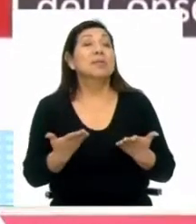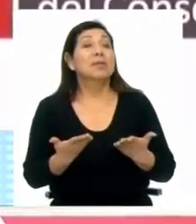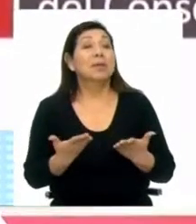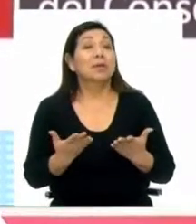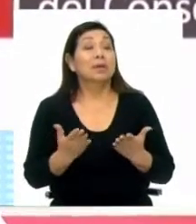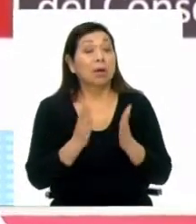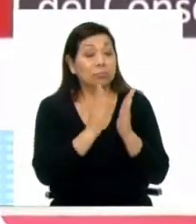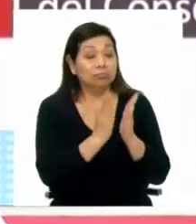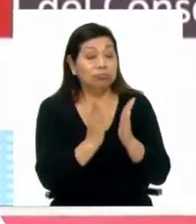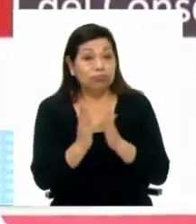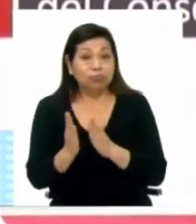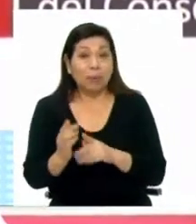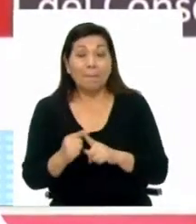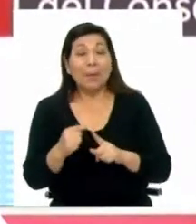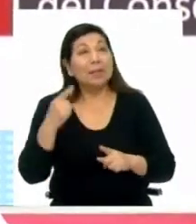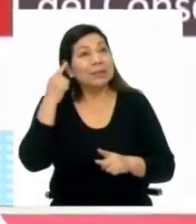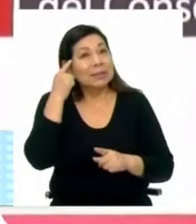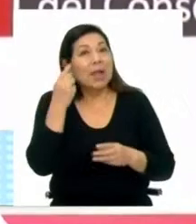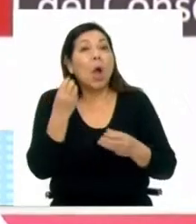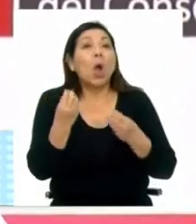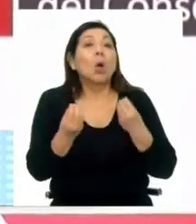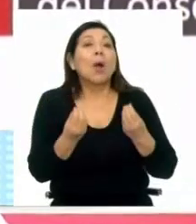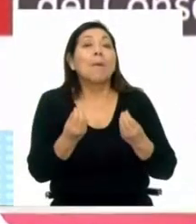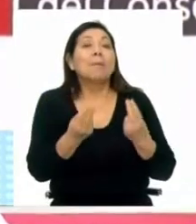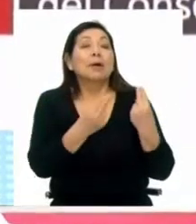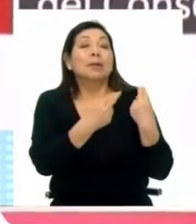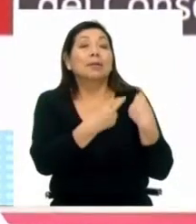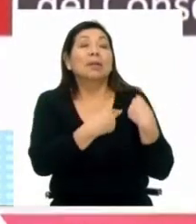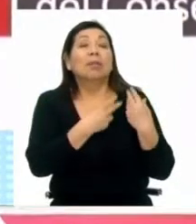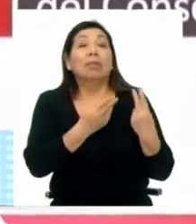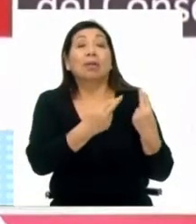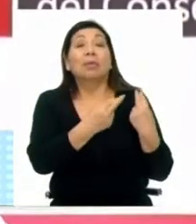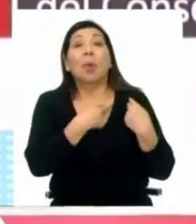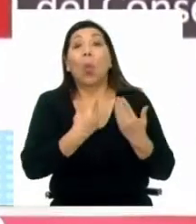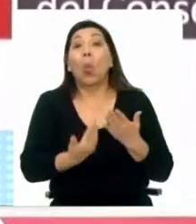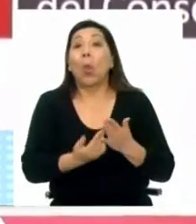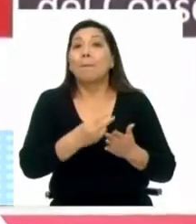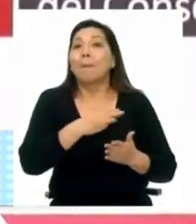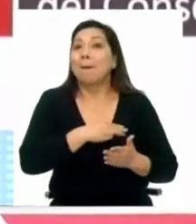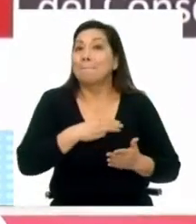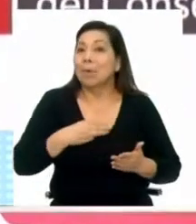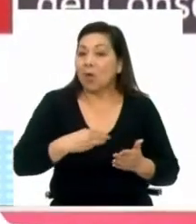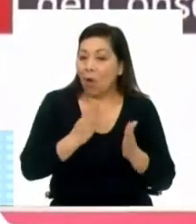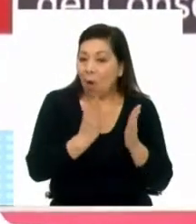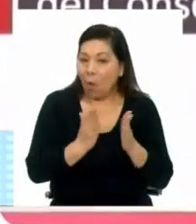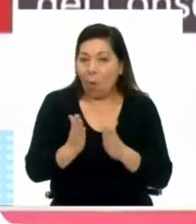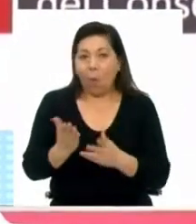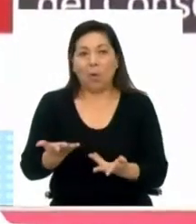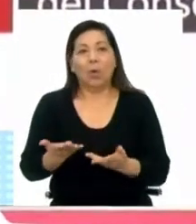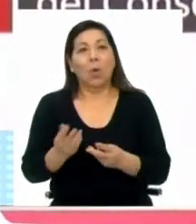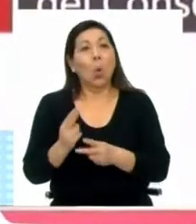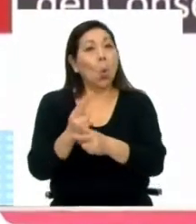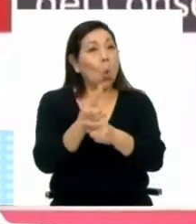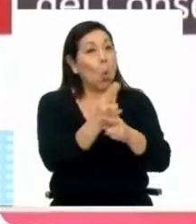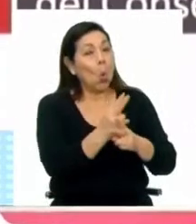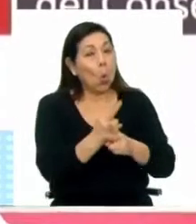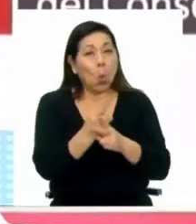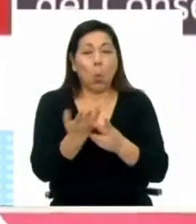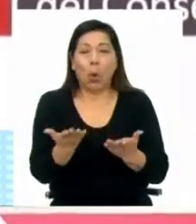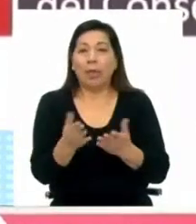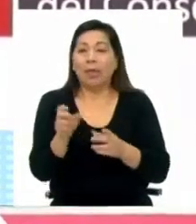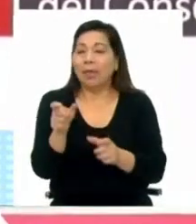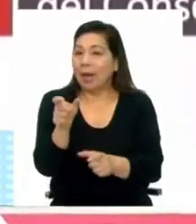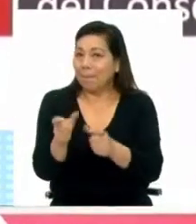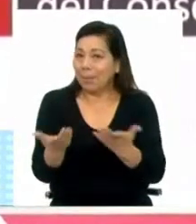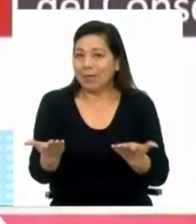de reestructuraciones pensando en asumir esta tarea del orden interno, de la